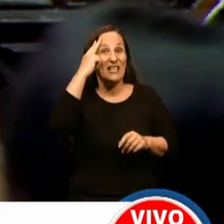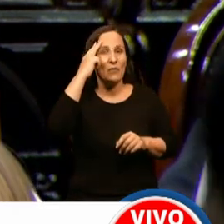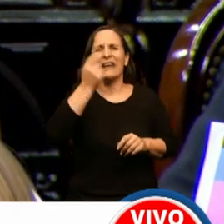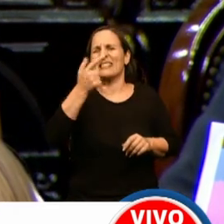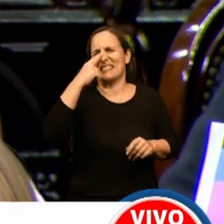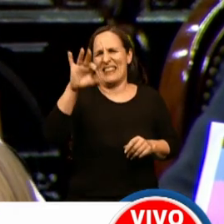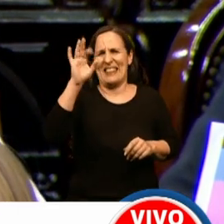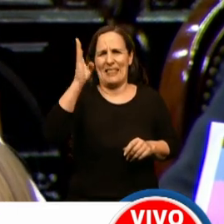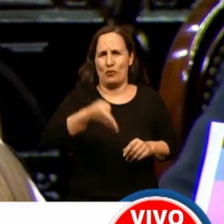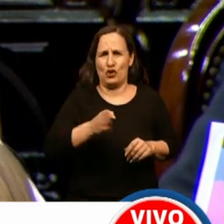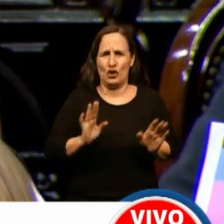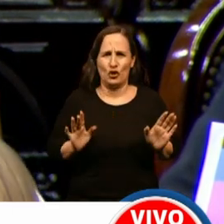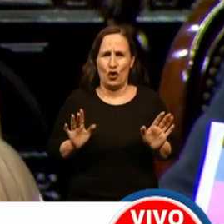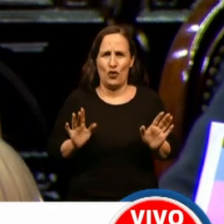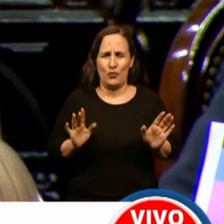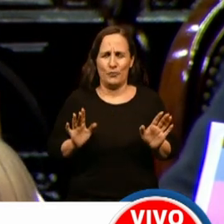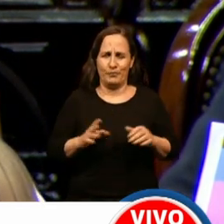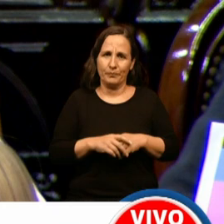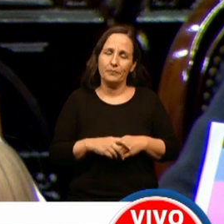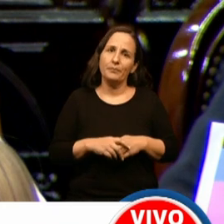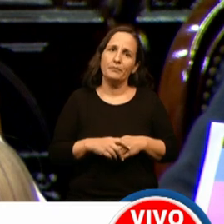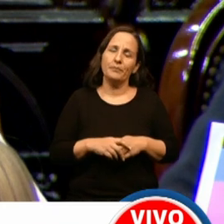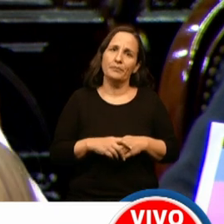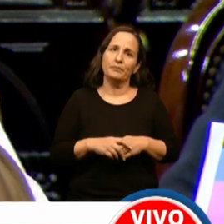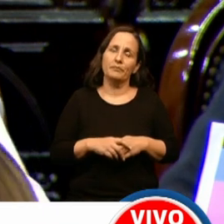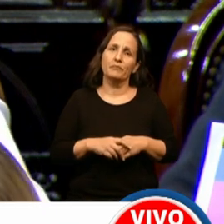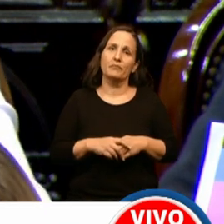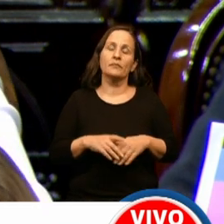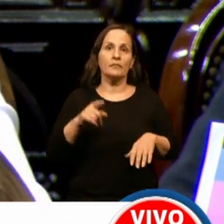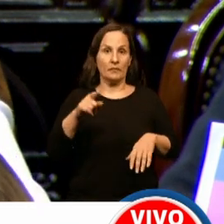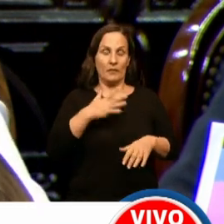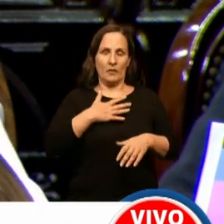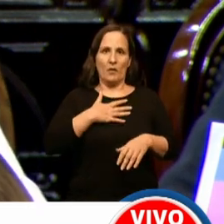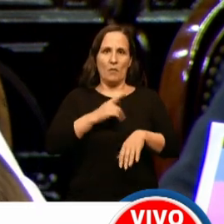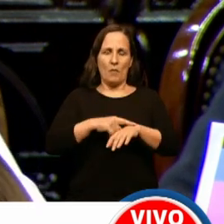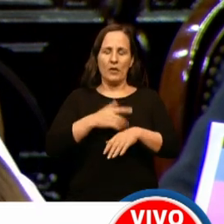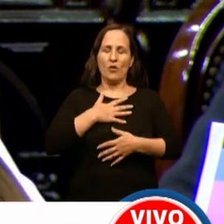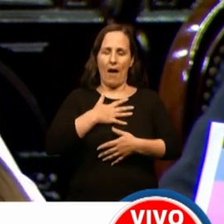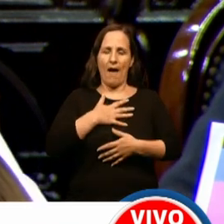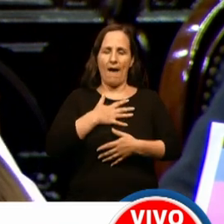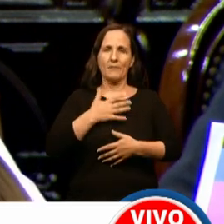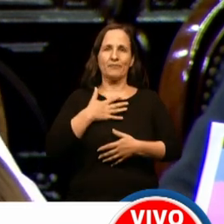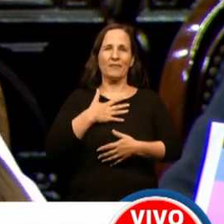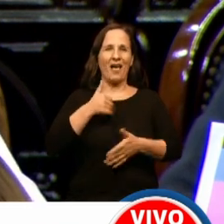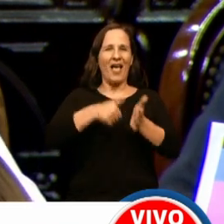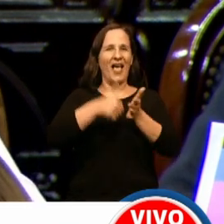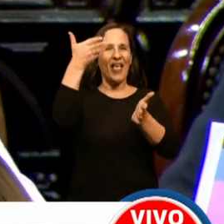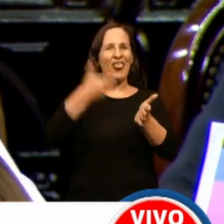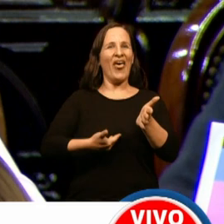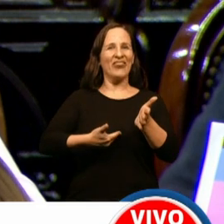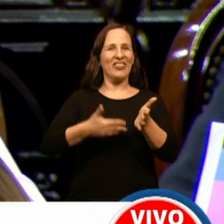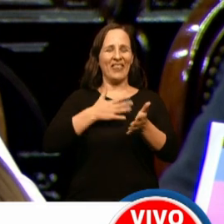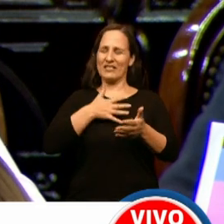70% después de haber asumido la identidad haber